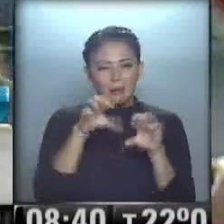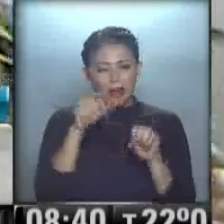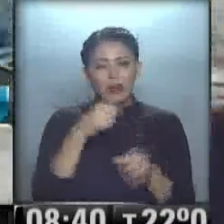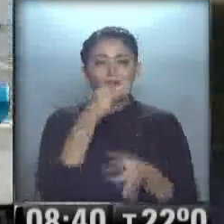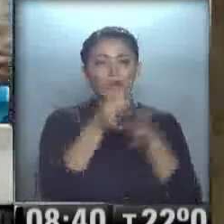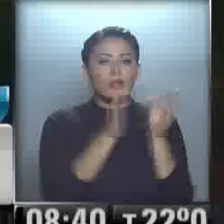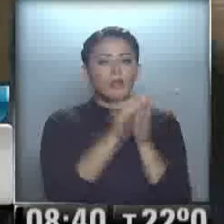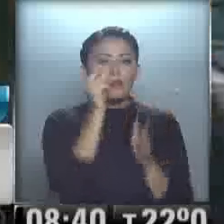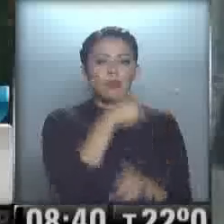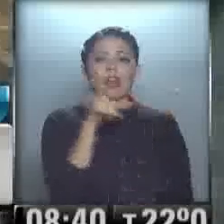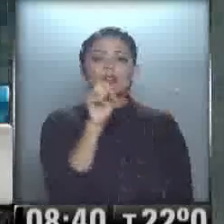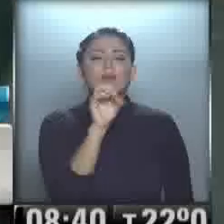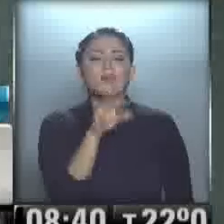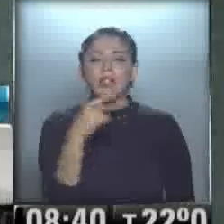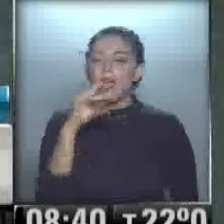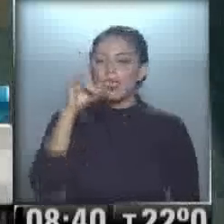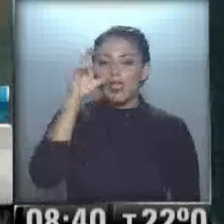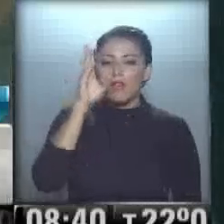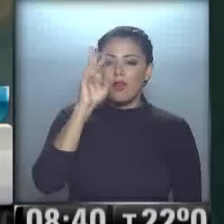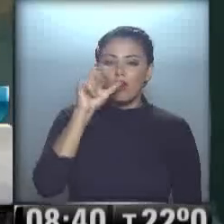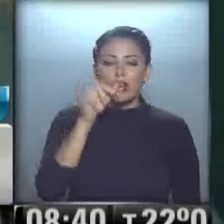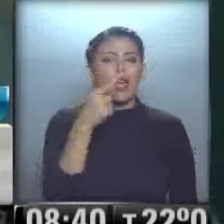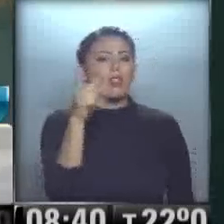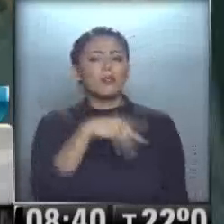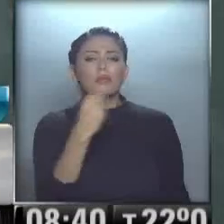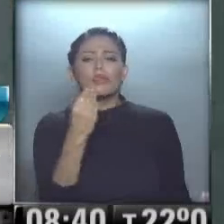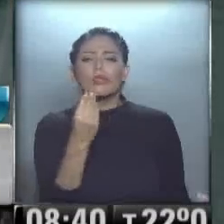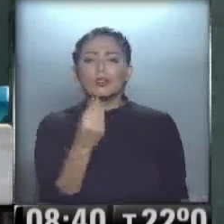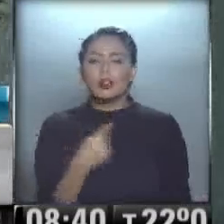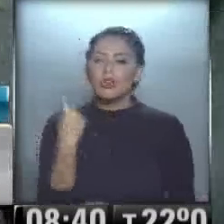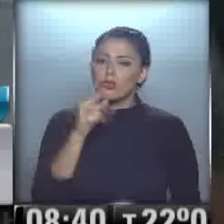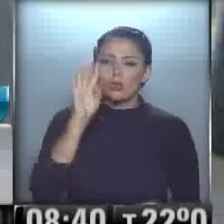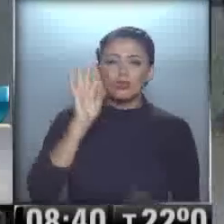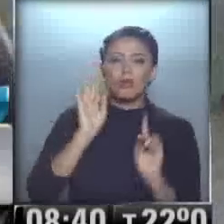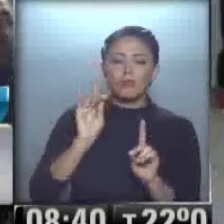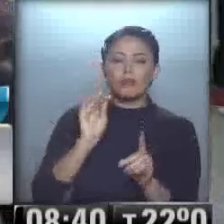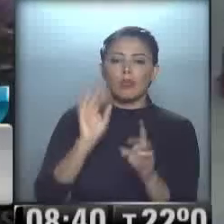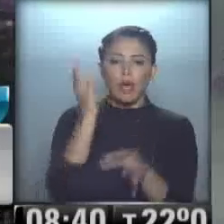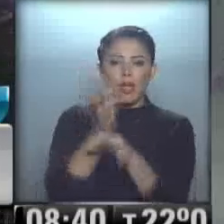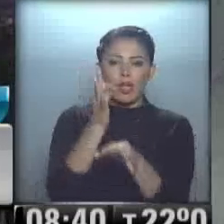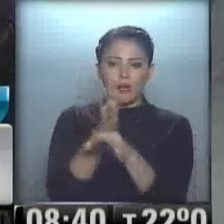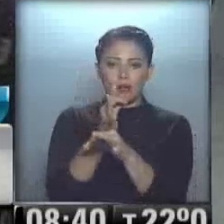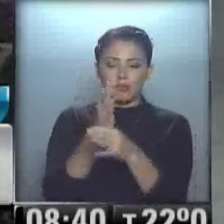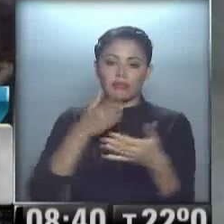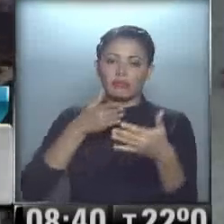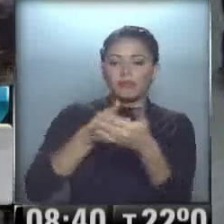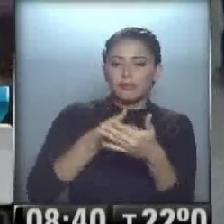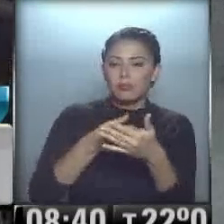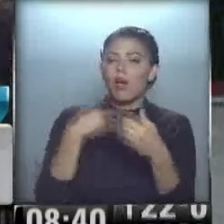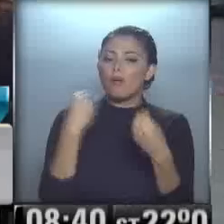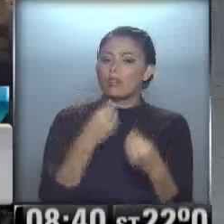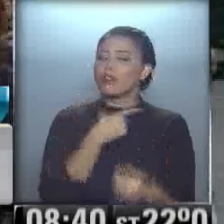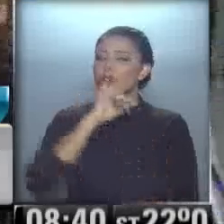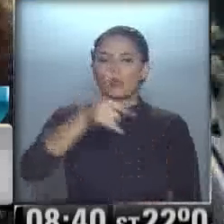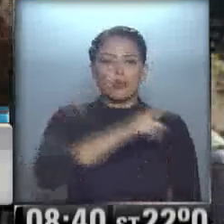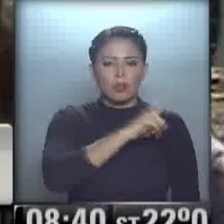los padres Bueno cómo es tu nombre Débora barcelo Por qué están aquí Débora estamos bloqueando el ingreso a la continuidad de la